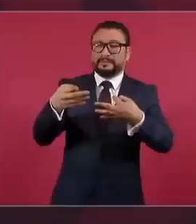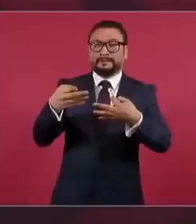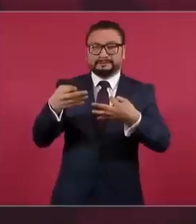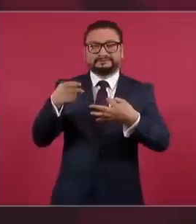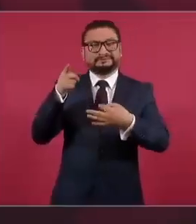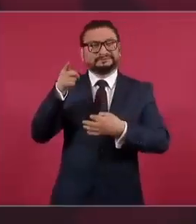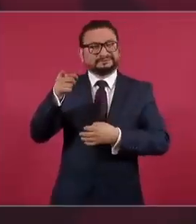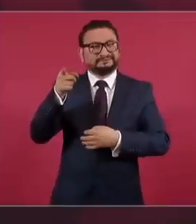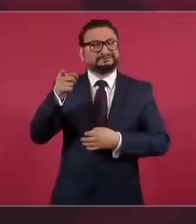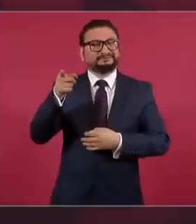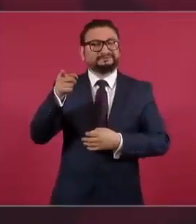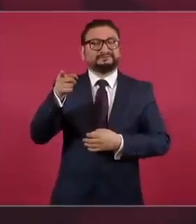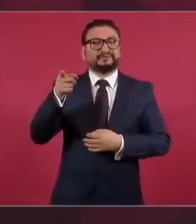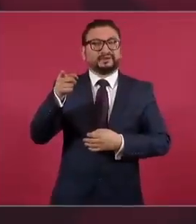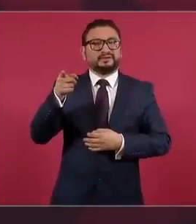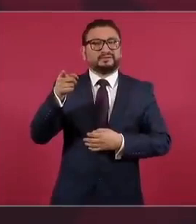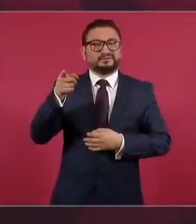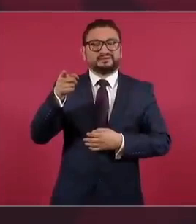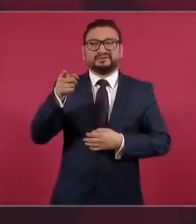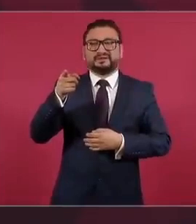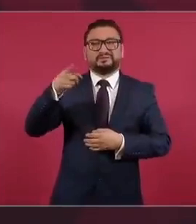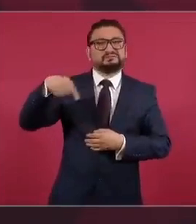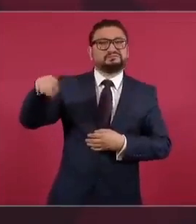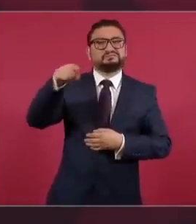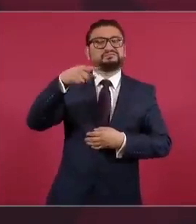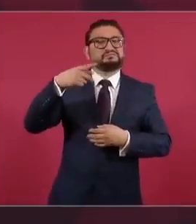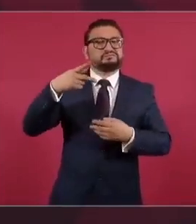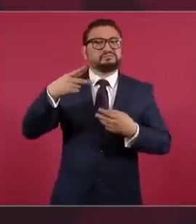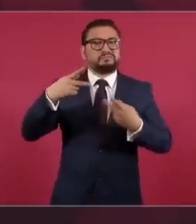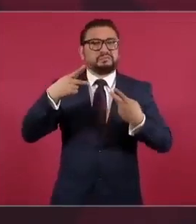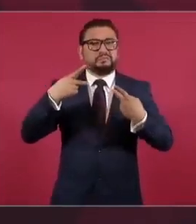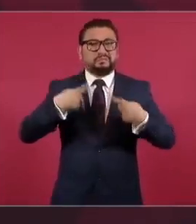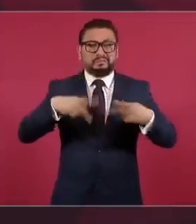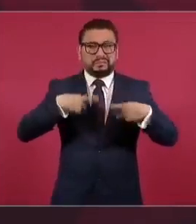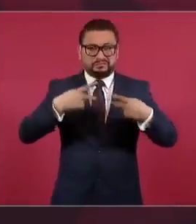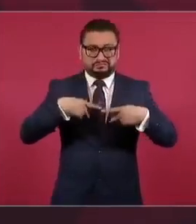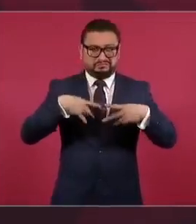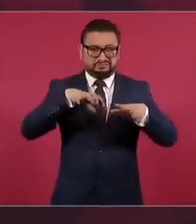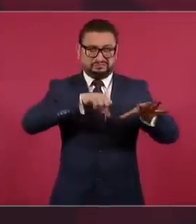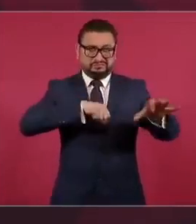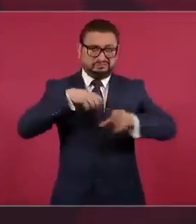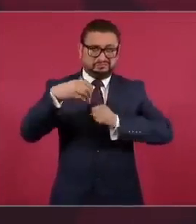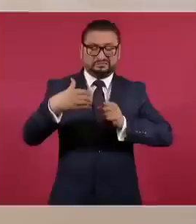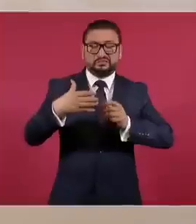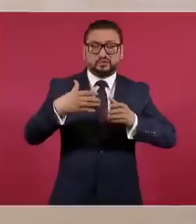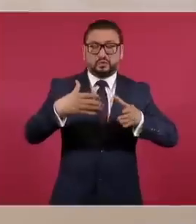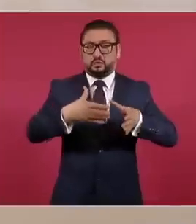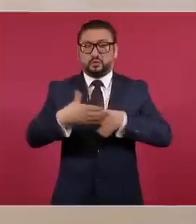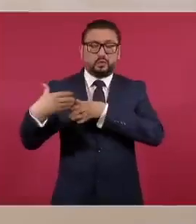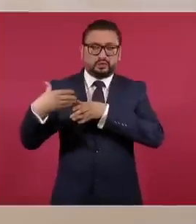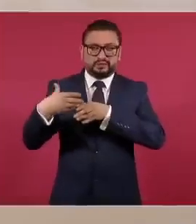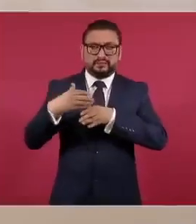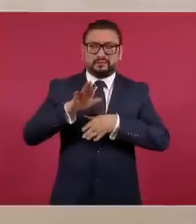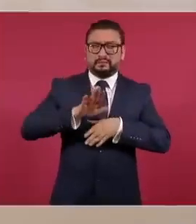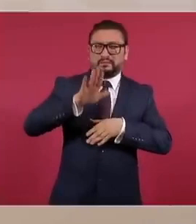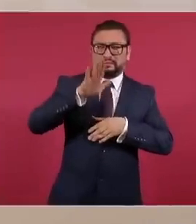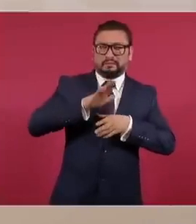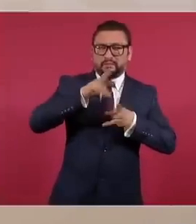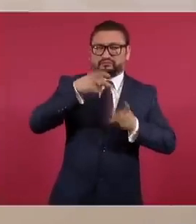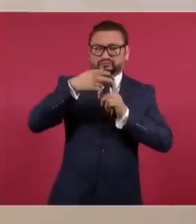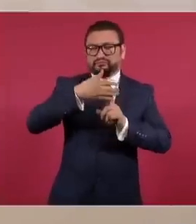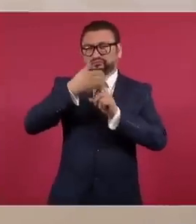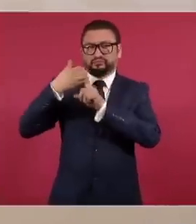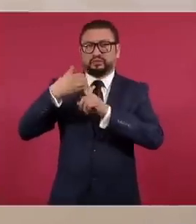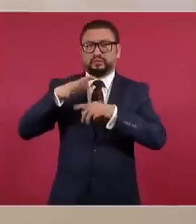está tomado, está secuestrado, está al servicio de una